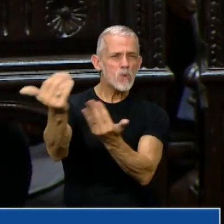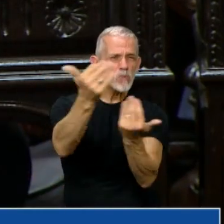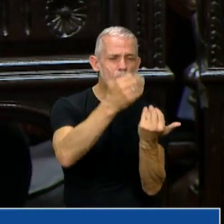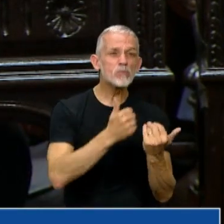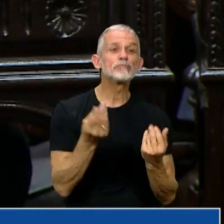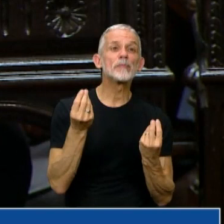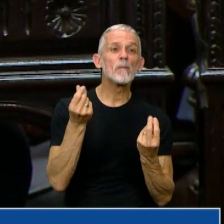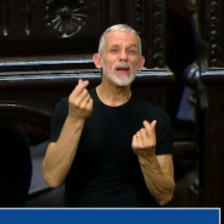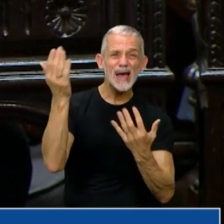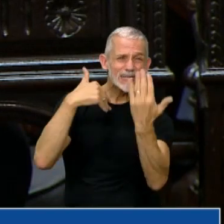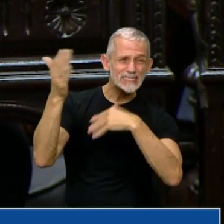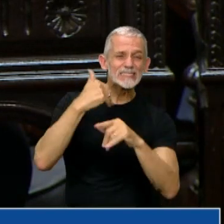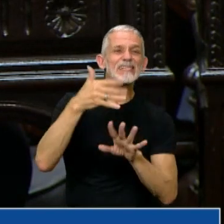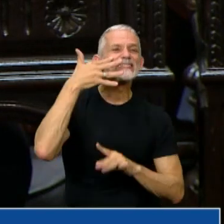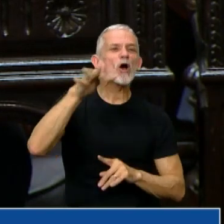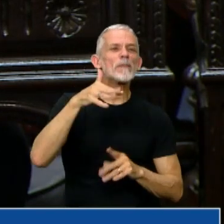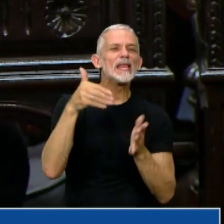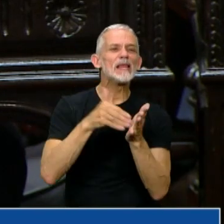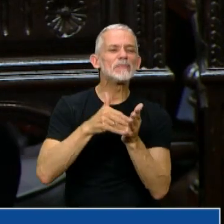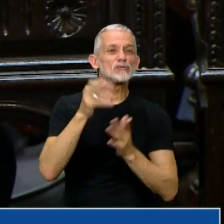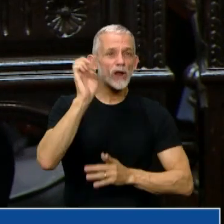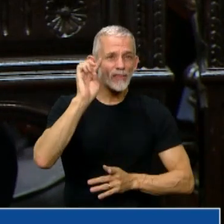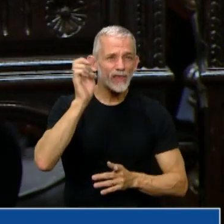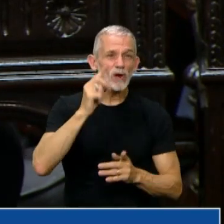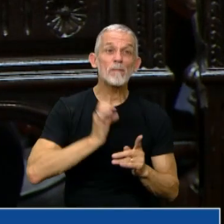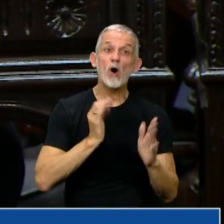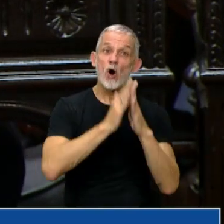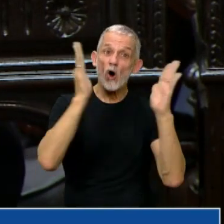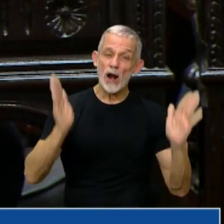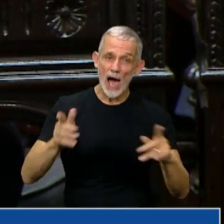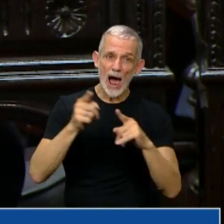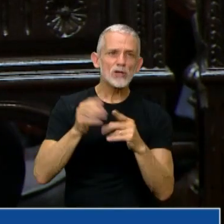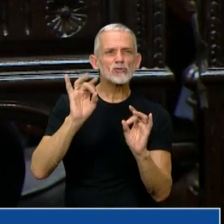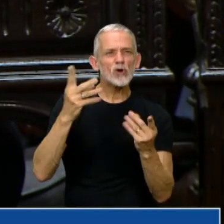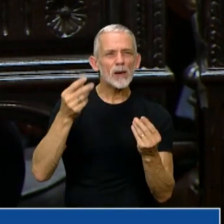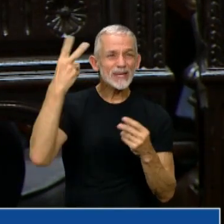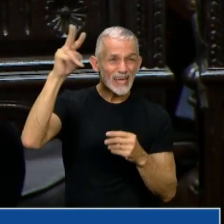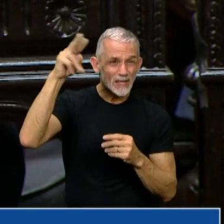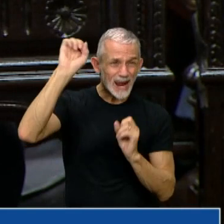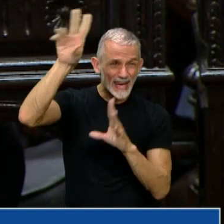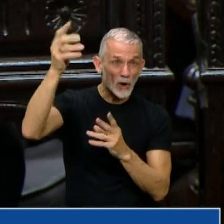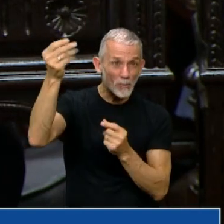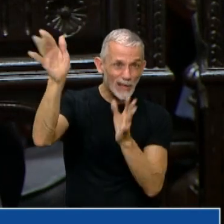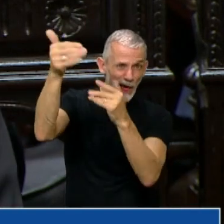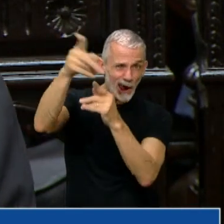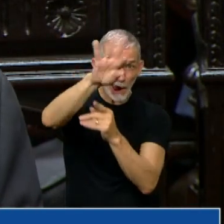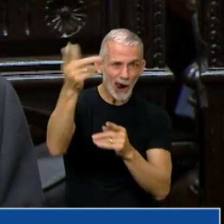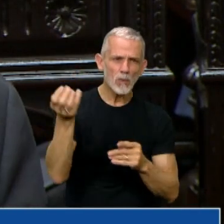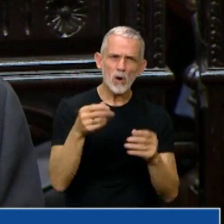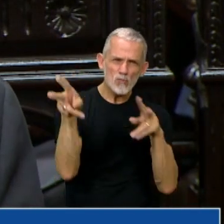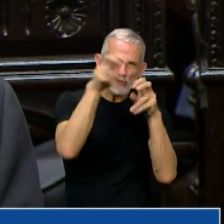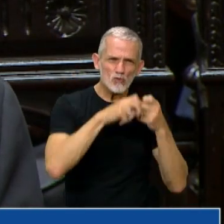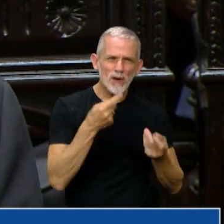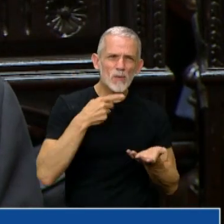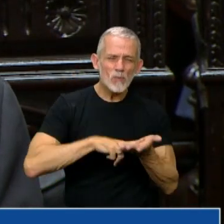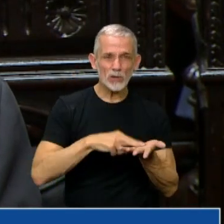recaudar alrededor de 5.000 millones de dólares al año solo por este rubro. Solo tendríamos que